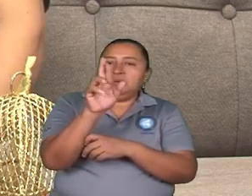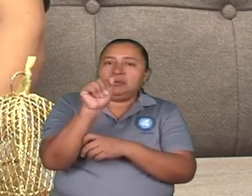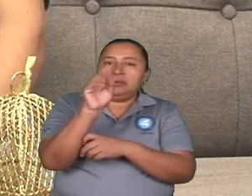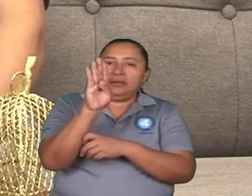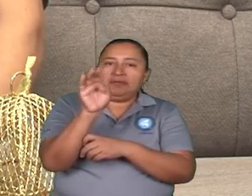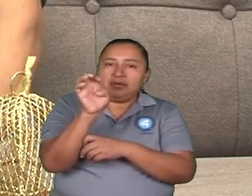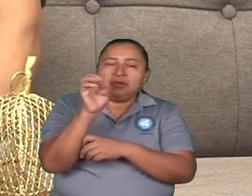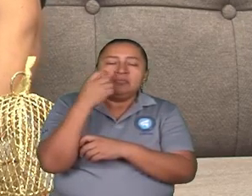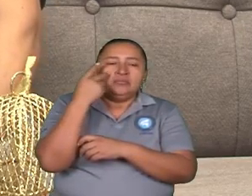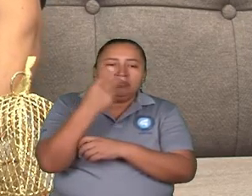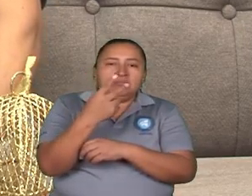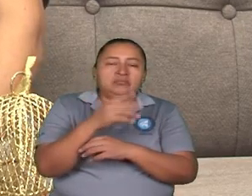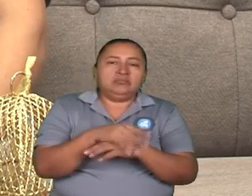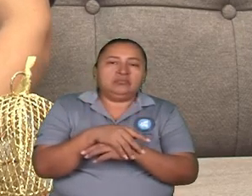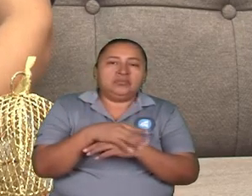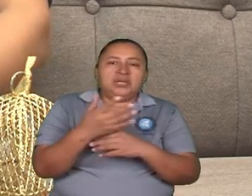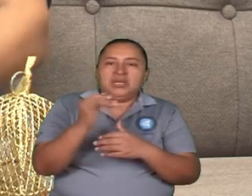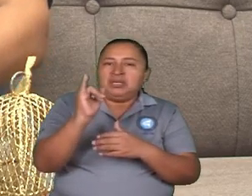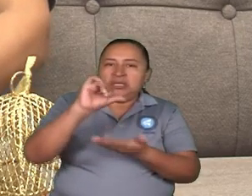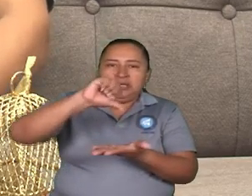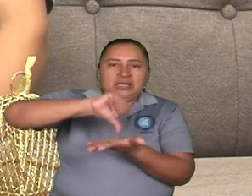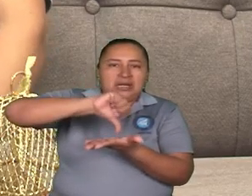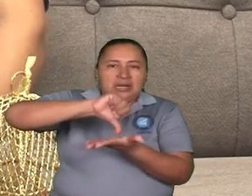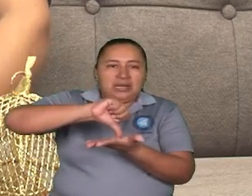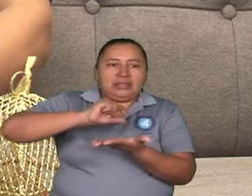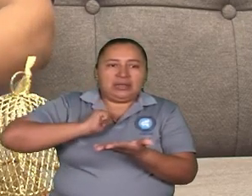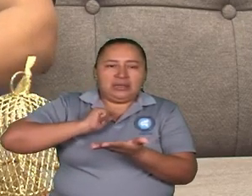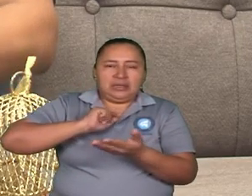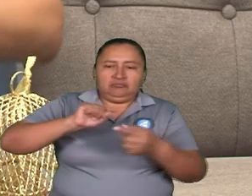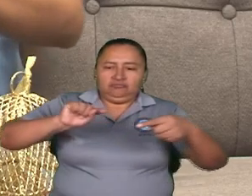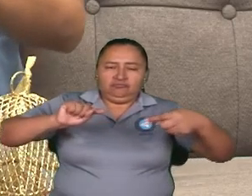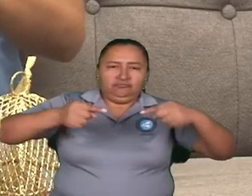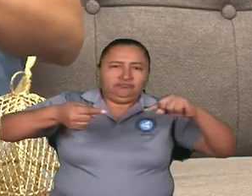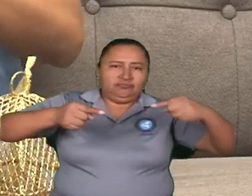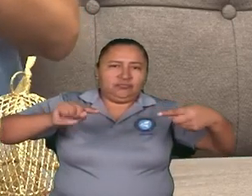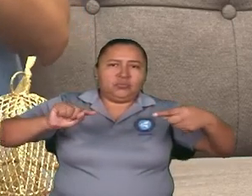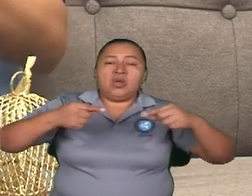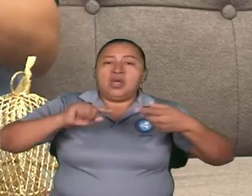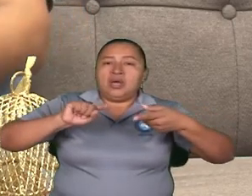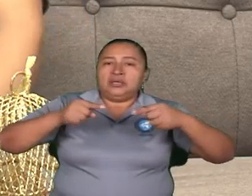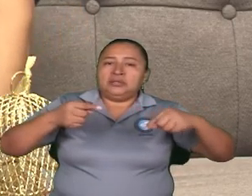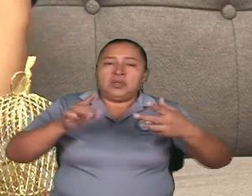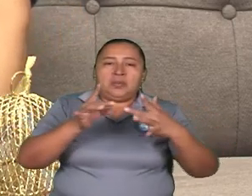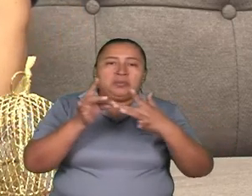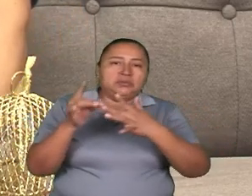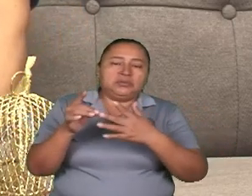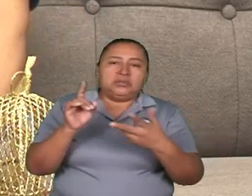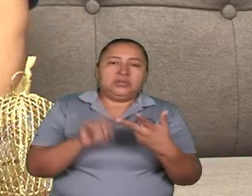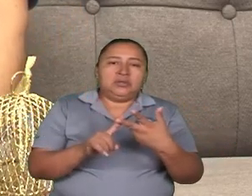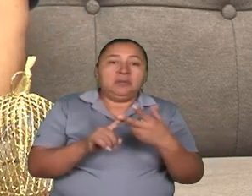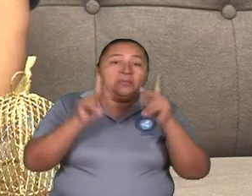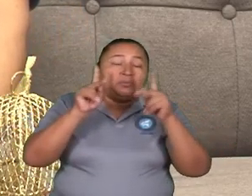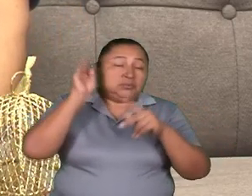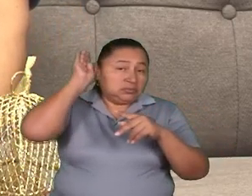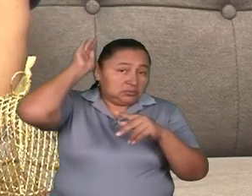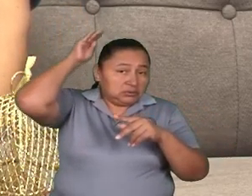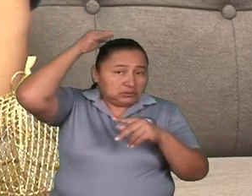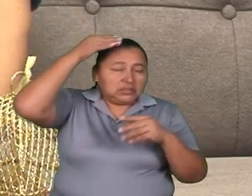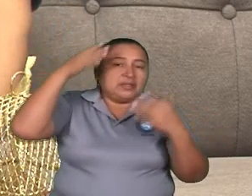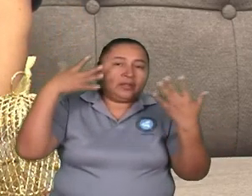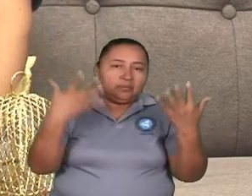éxito total. Solo nos imaginamos que la apertura a las 10 ya la gente estaba esperando que abriéramos las puertas para poder